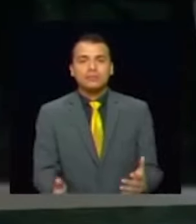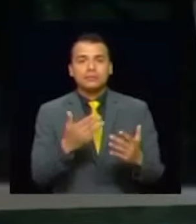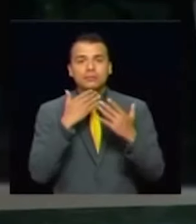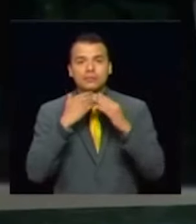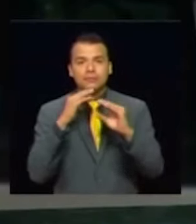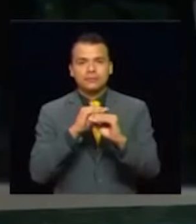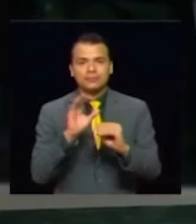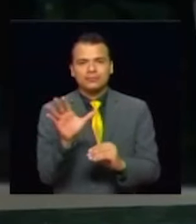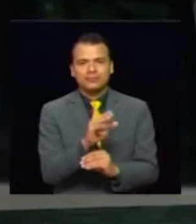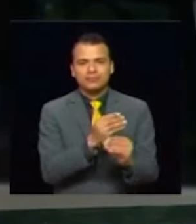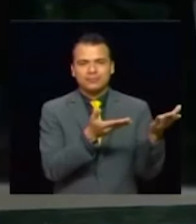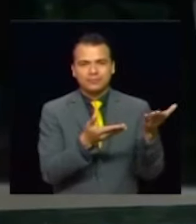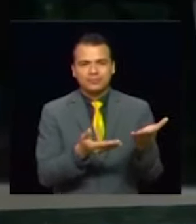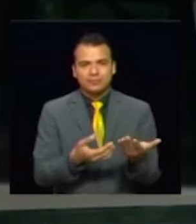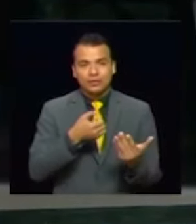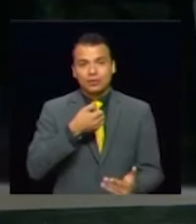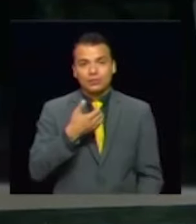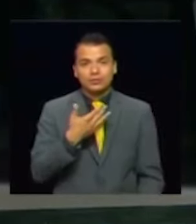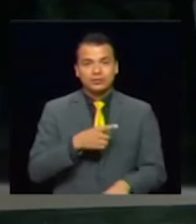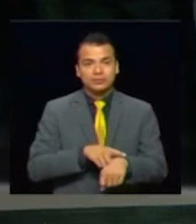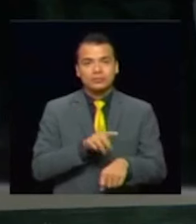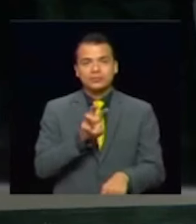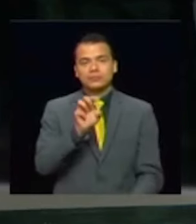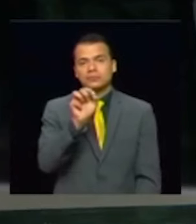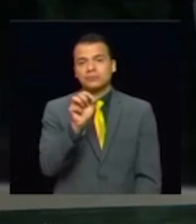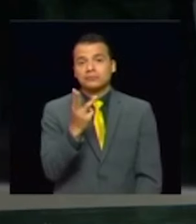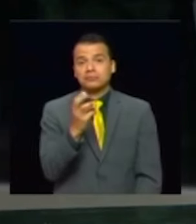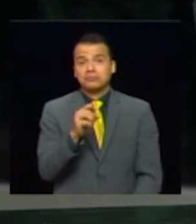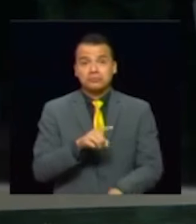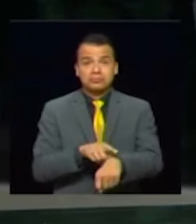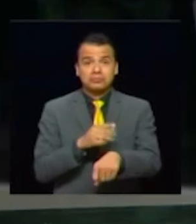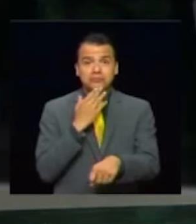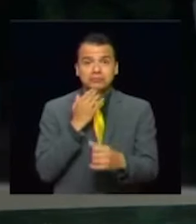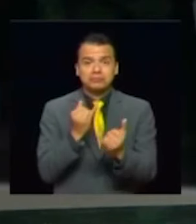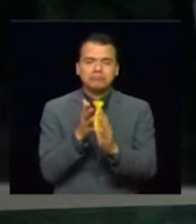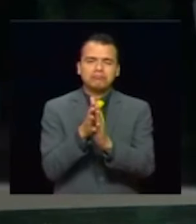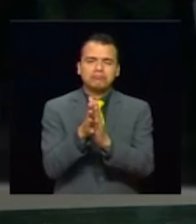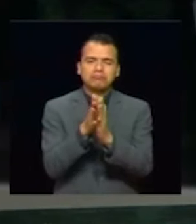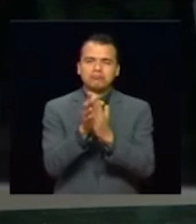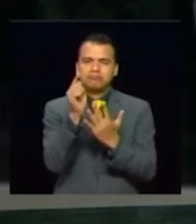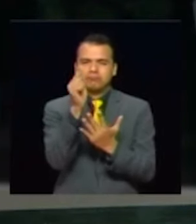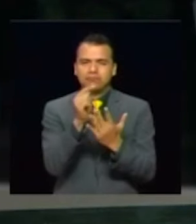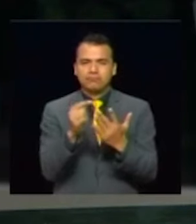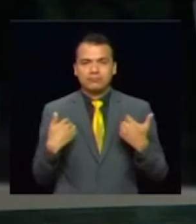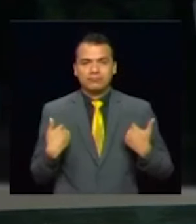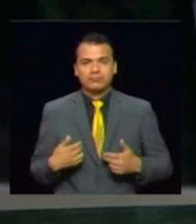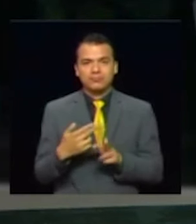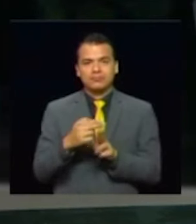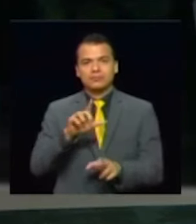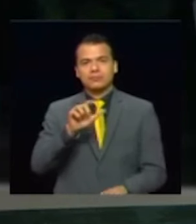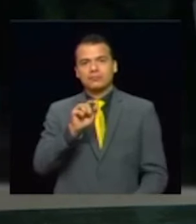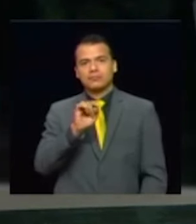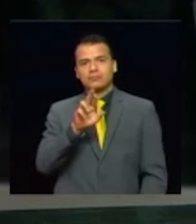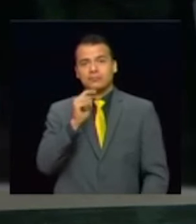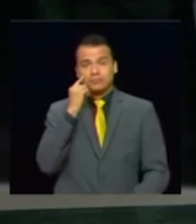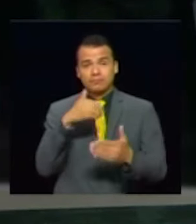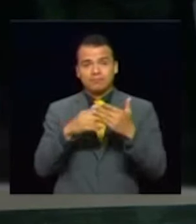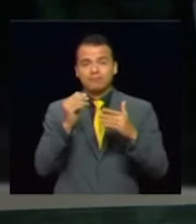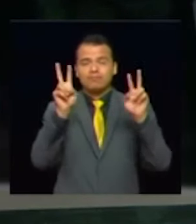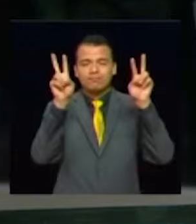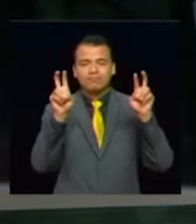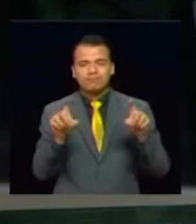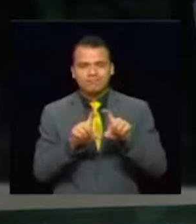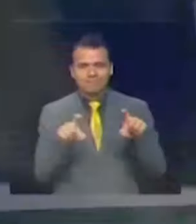Buenas noches, bienvenidos a Noticinco. Son las 8:30 de la noche, la mejor hora para estar bien informados. Soy Laura Donés y vamos ya con los titulares de